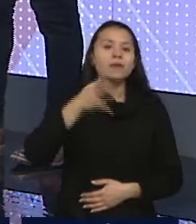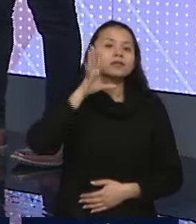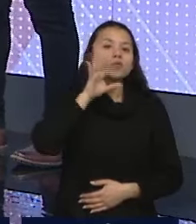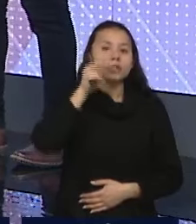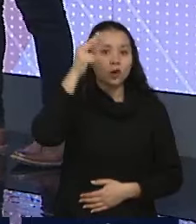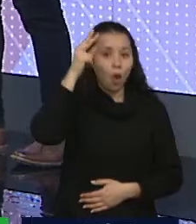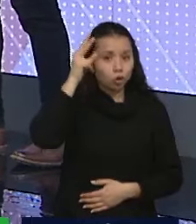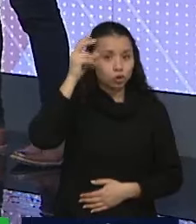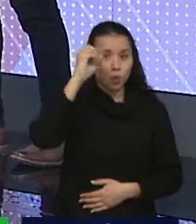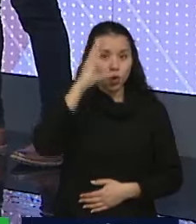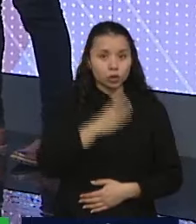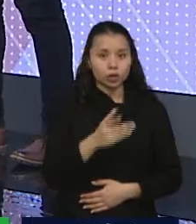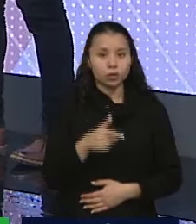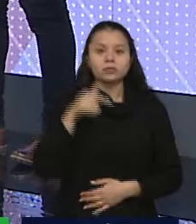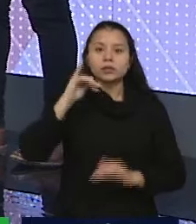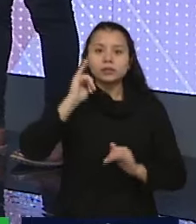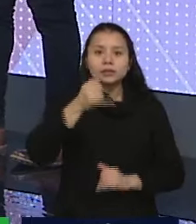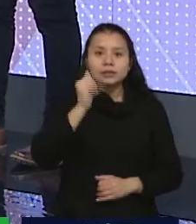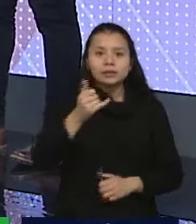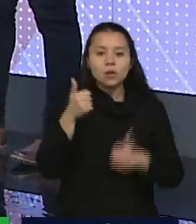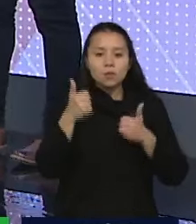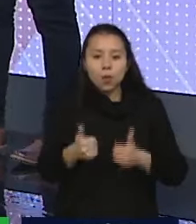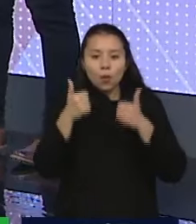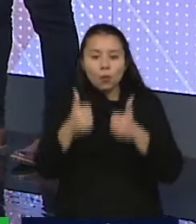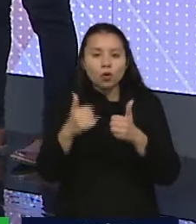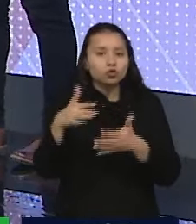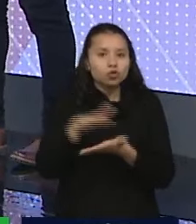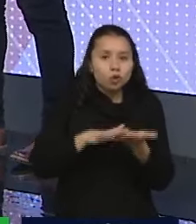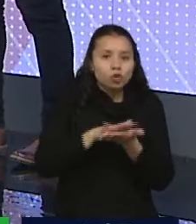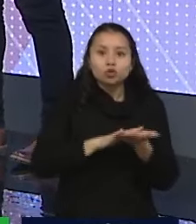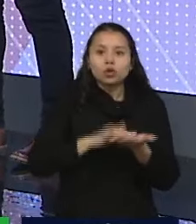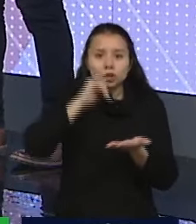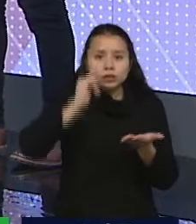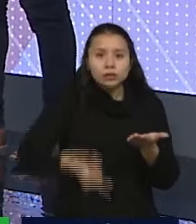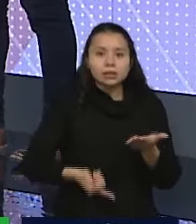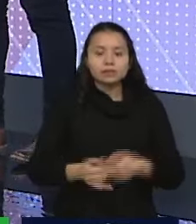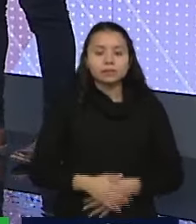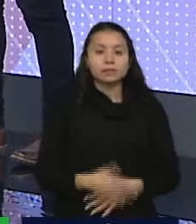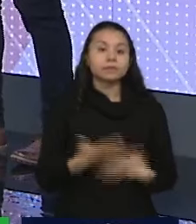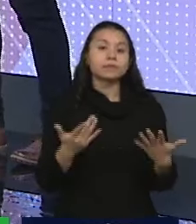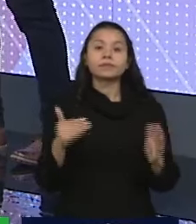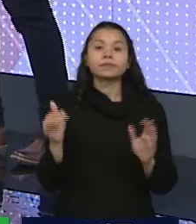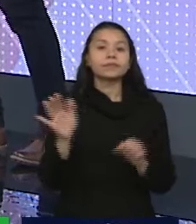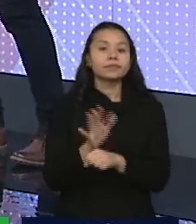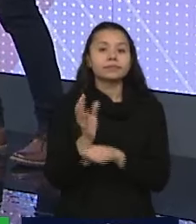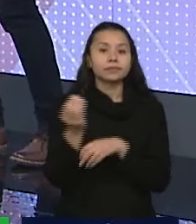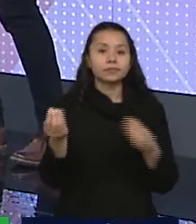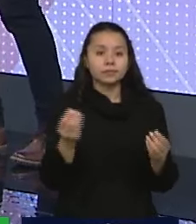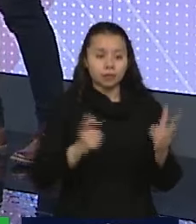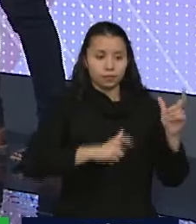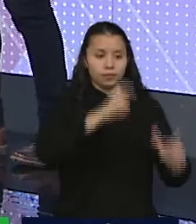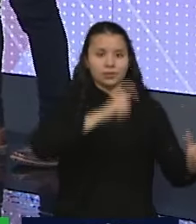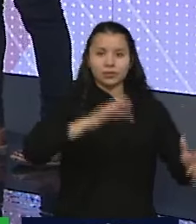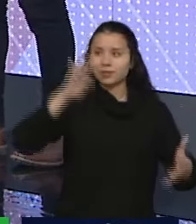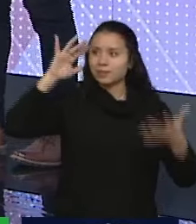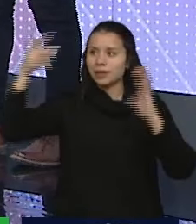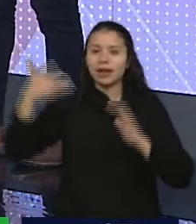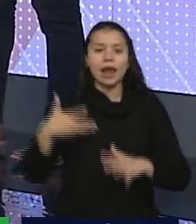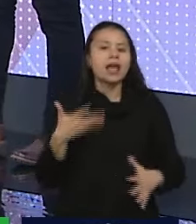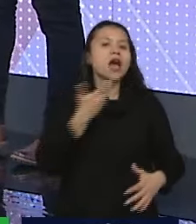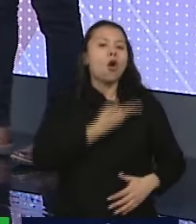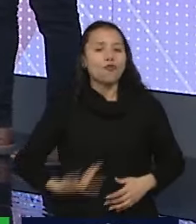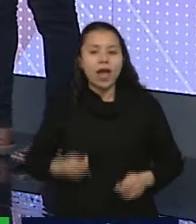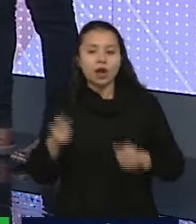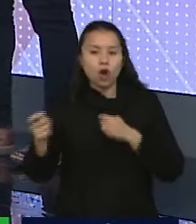19,58% dice, lo está solucionando. Es decir, que hay gente que le está dando la derecha a esta gestión